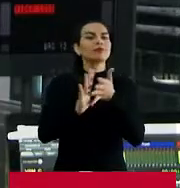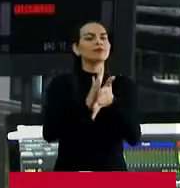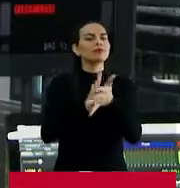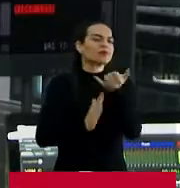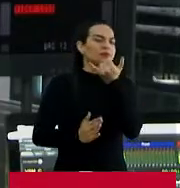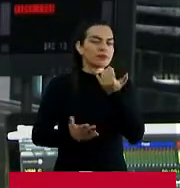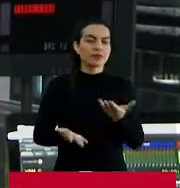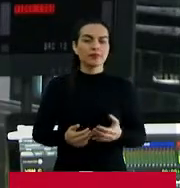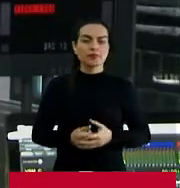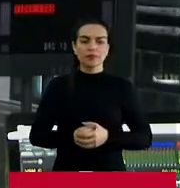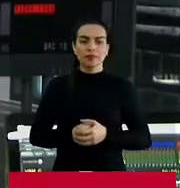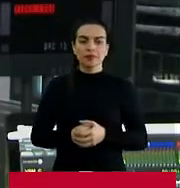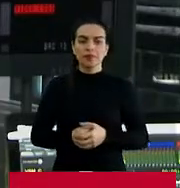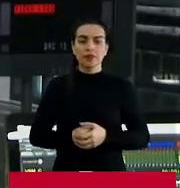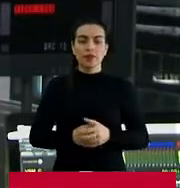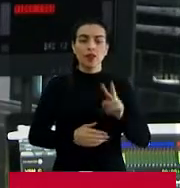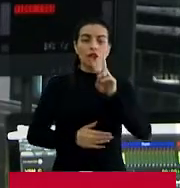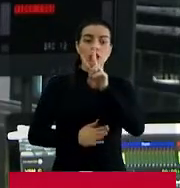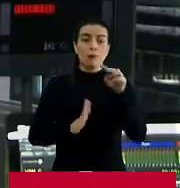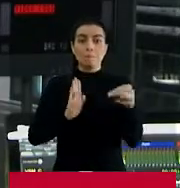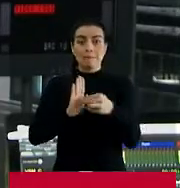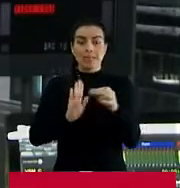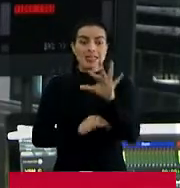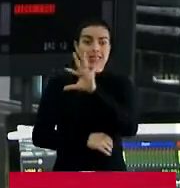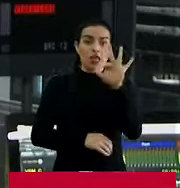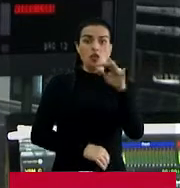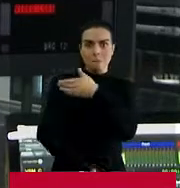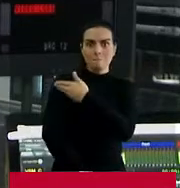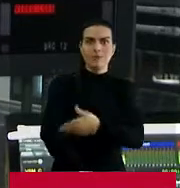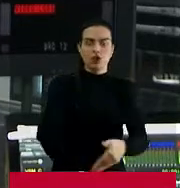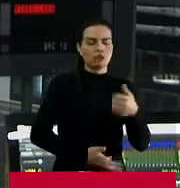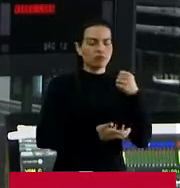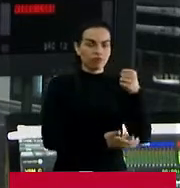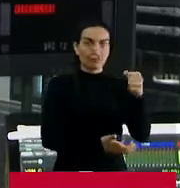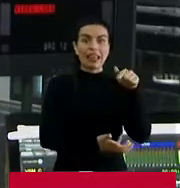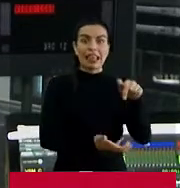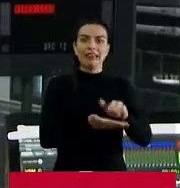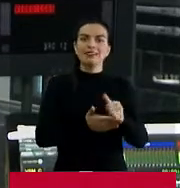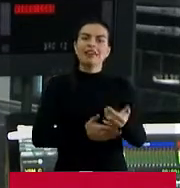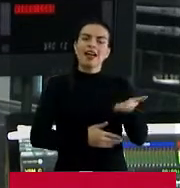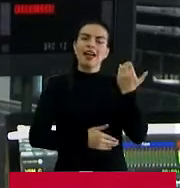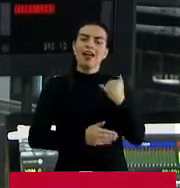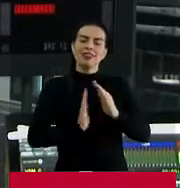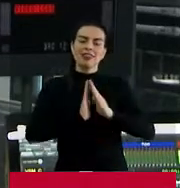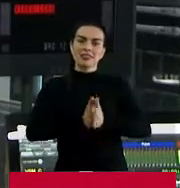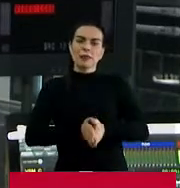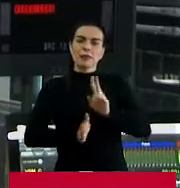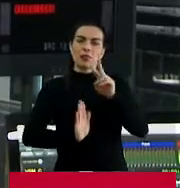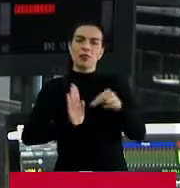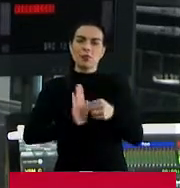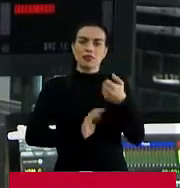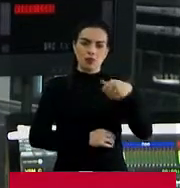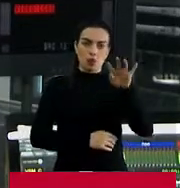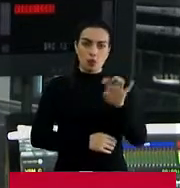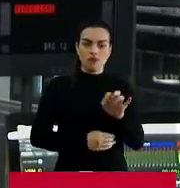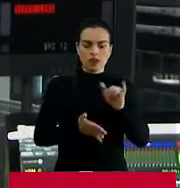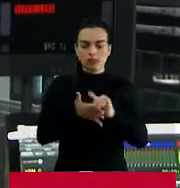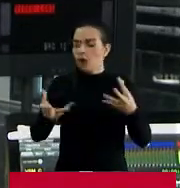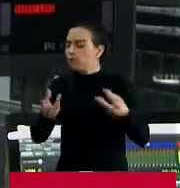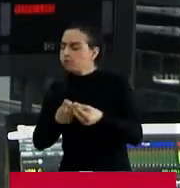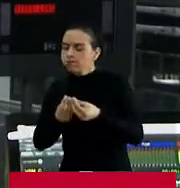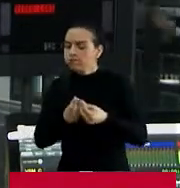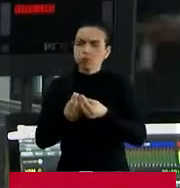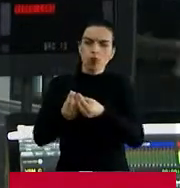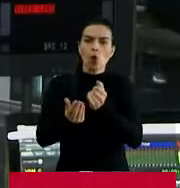Octavio, son 2.500 millones de pesos de los 80.000 aprobados en diciembre de 2019 por la Junta de Acción Comunal para el funcionamiento de la localidad de